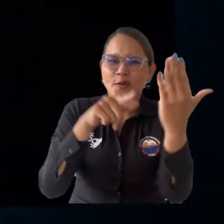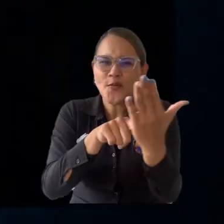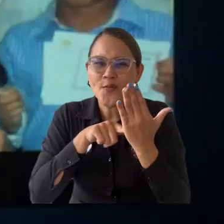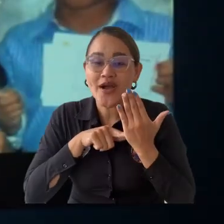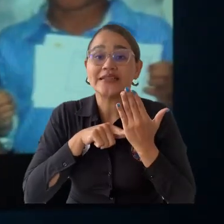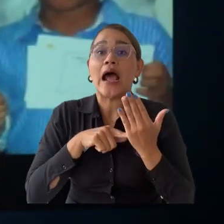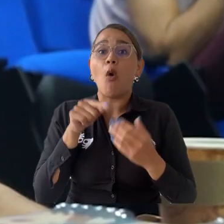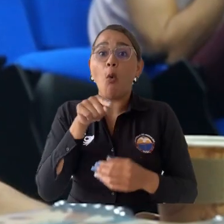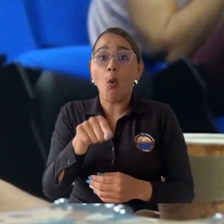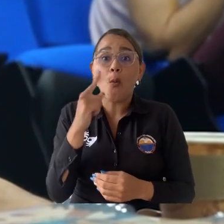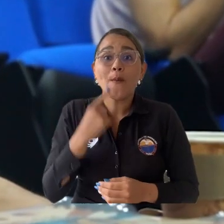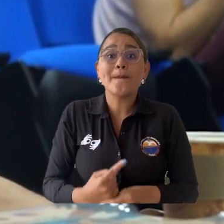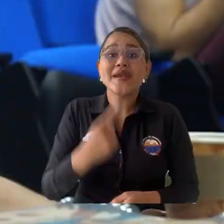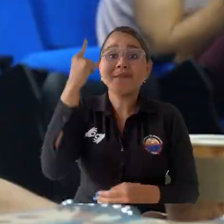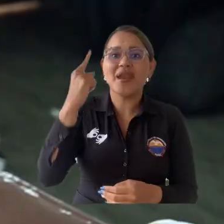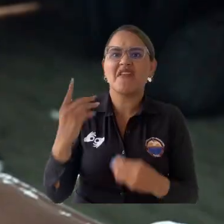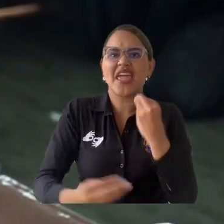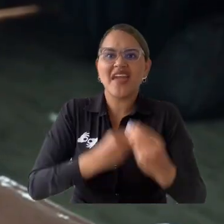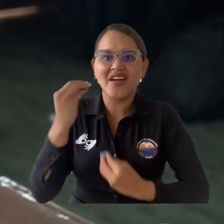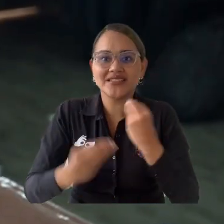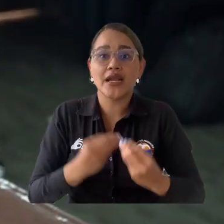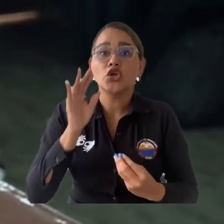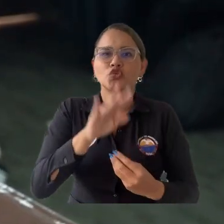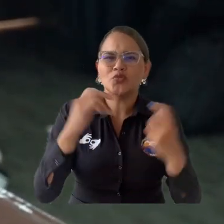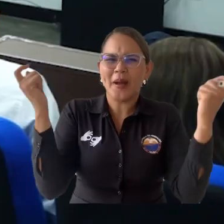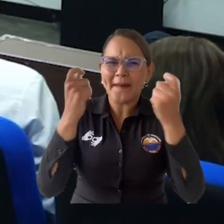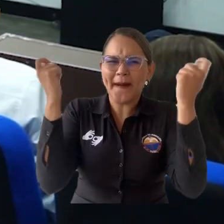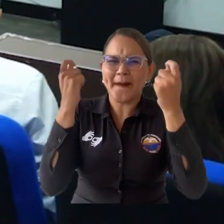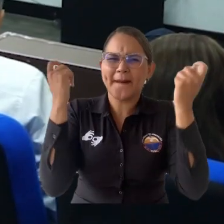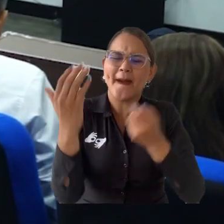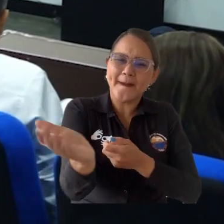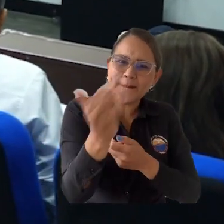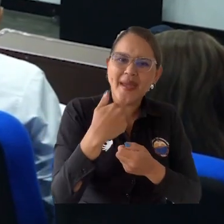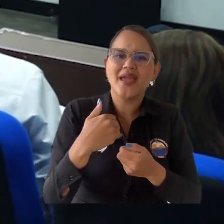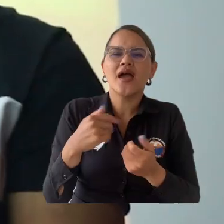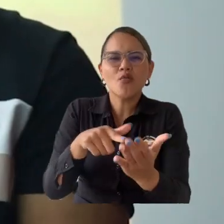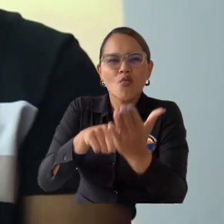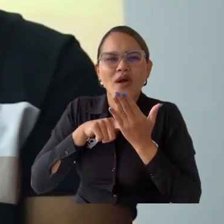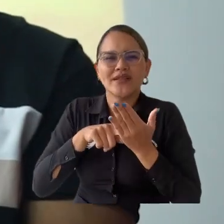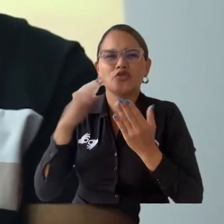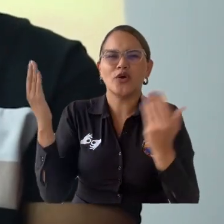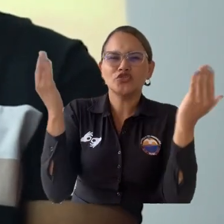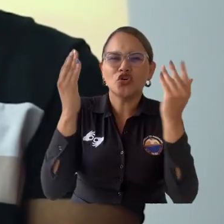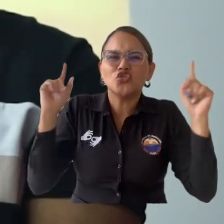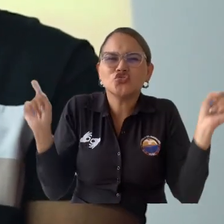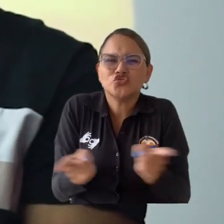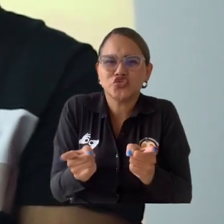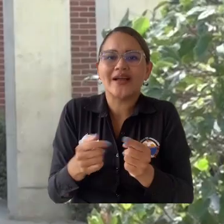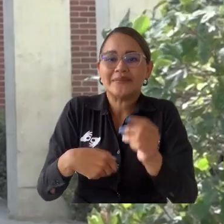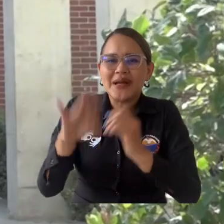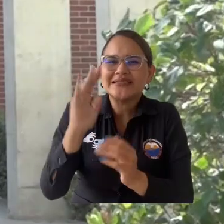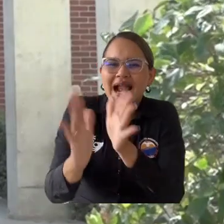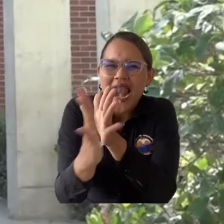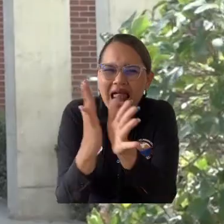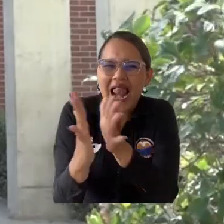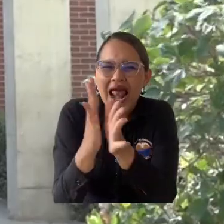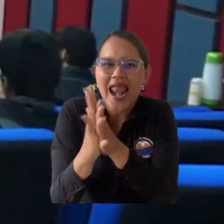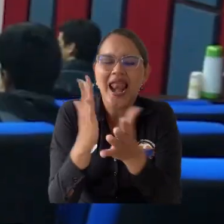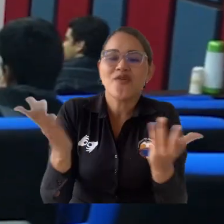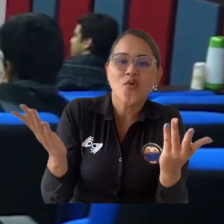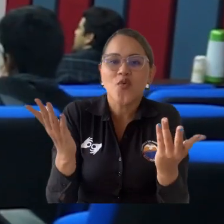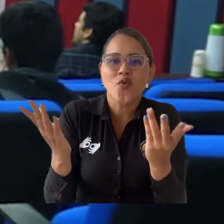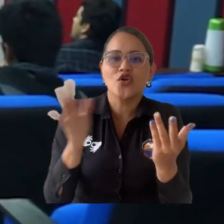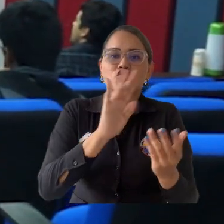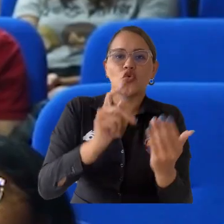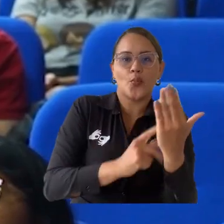Mar realizó por primera vez una convocatoria pitch dirigida a estudiantes del programa de cine y audiovisuales de la Alma Mater,